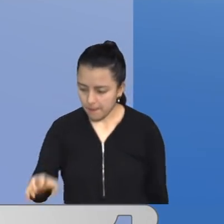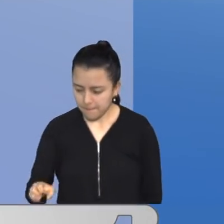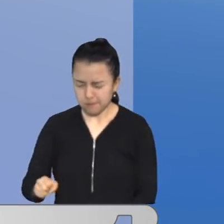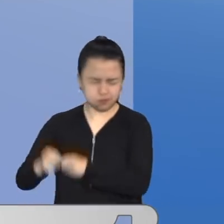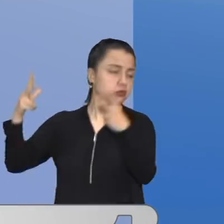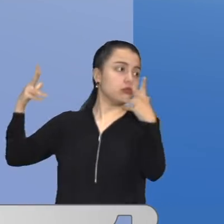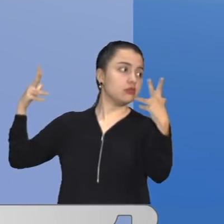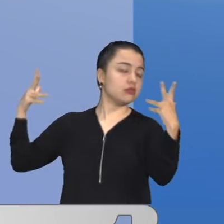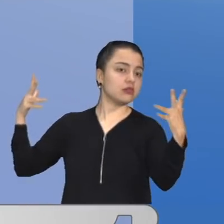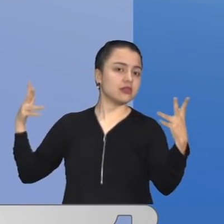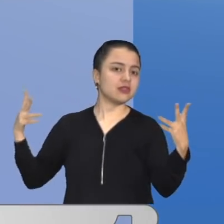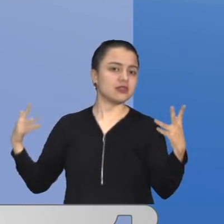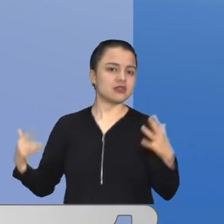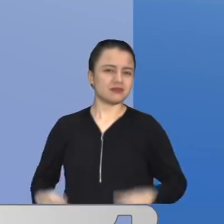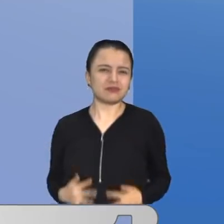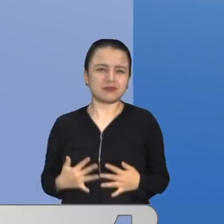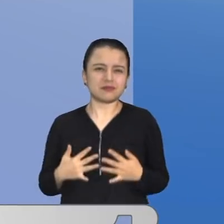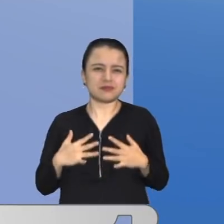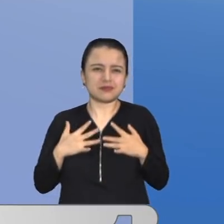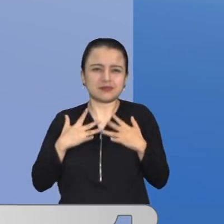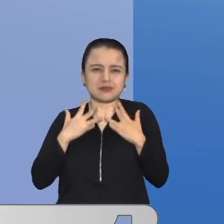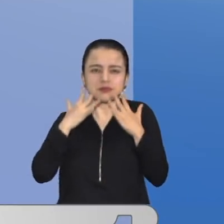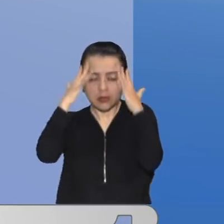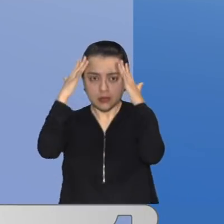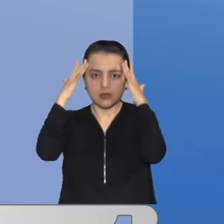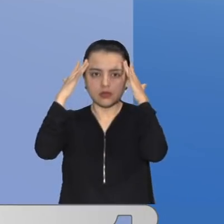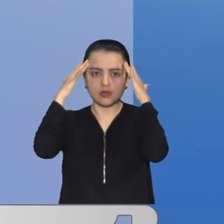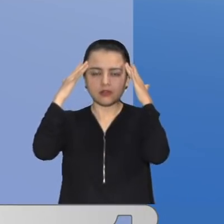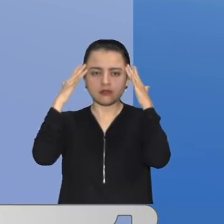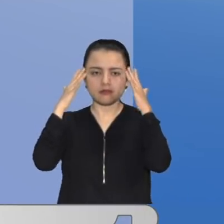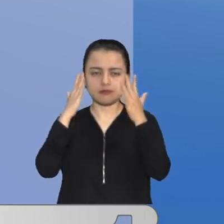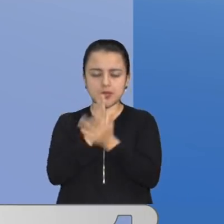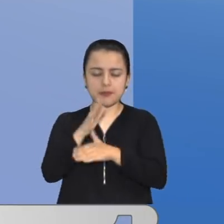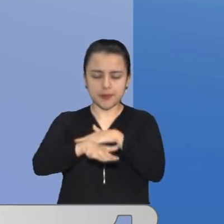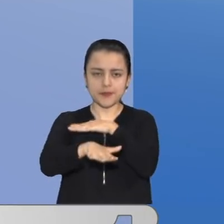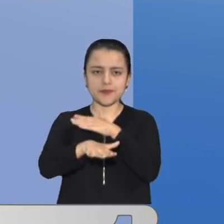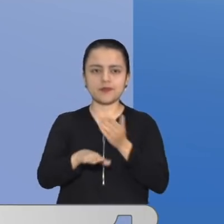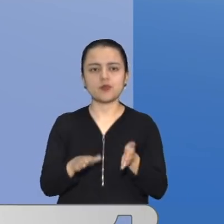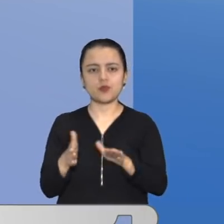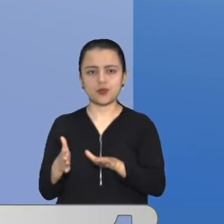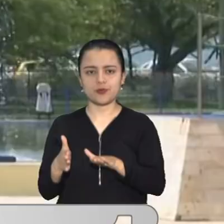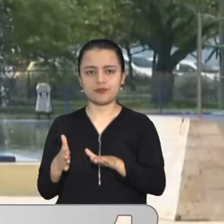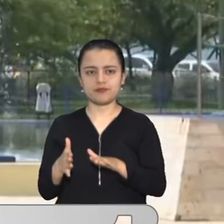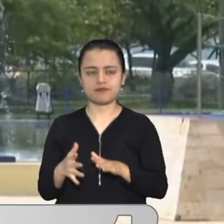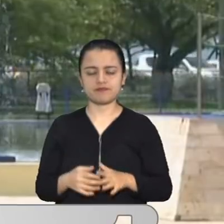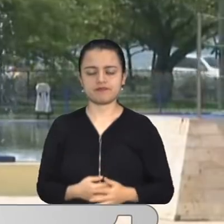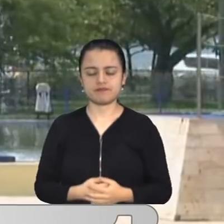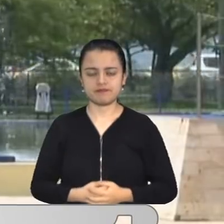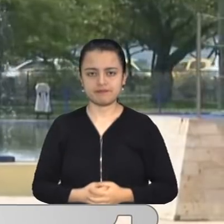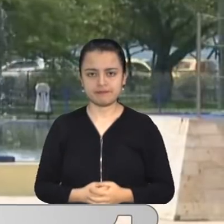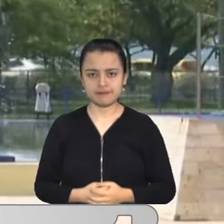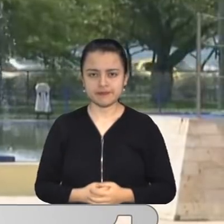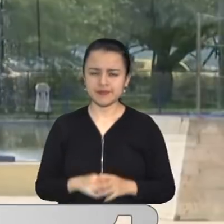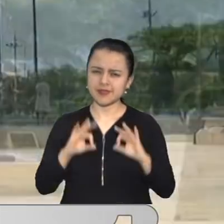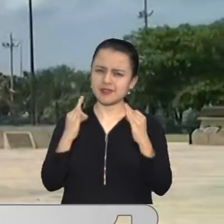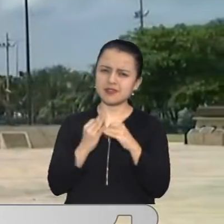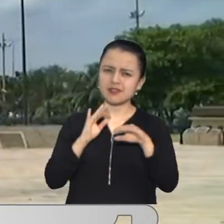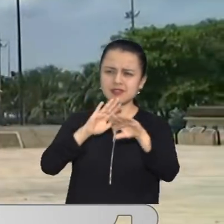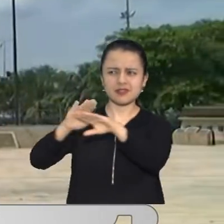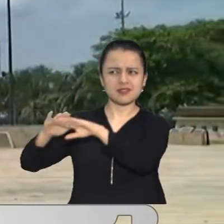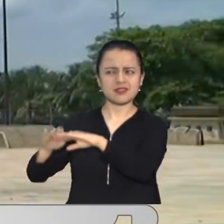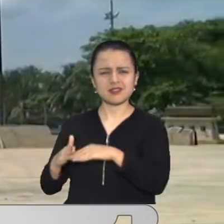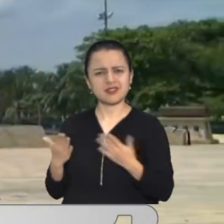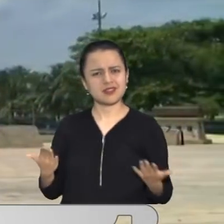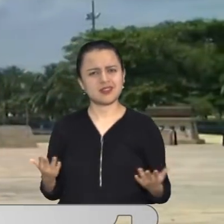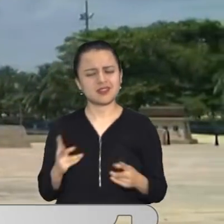eléctrica. Lamentablemente, Diego falleció producto de esa descarga. La familia hizo un llamado a las autoridades